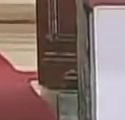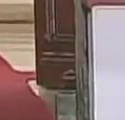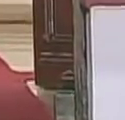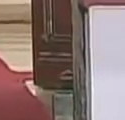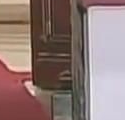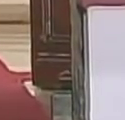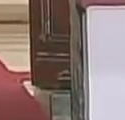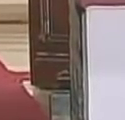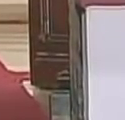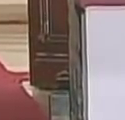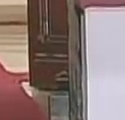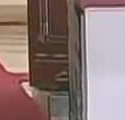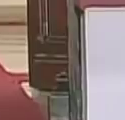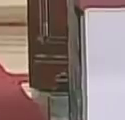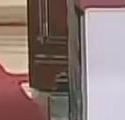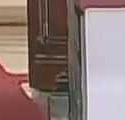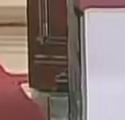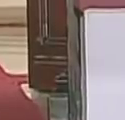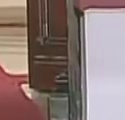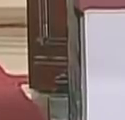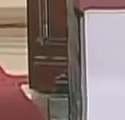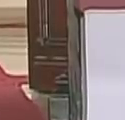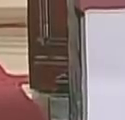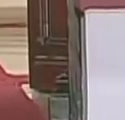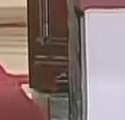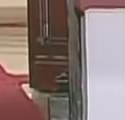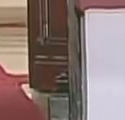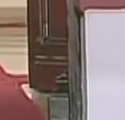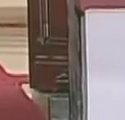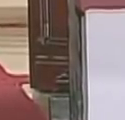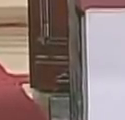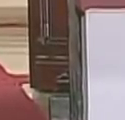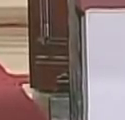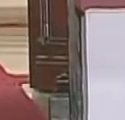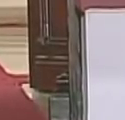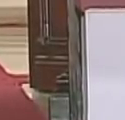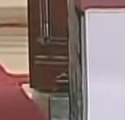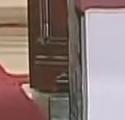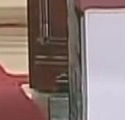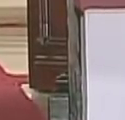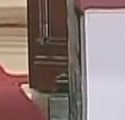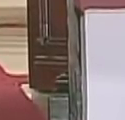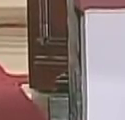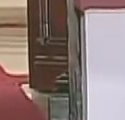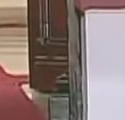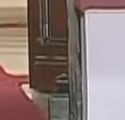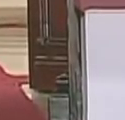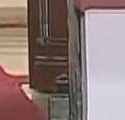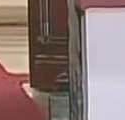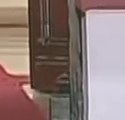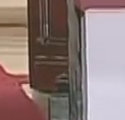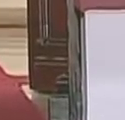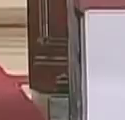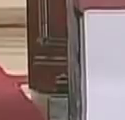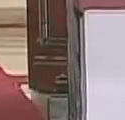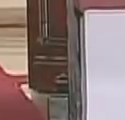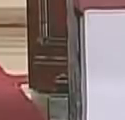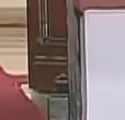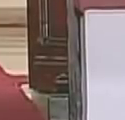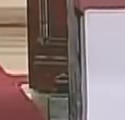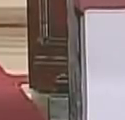de Venezuela los resultados de la reunión de trabajo que ha sostenido el presidente de la